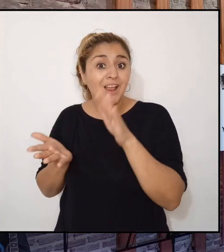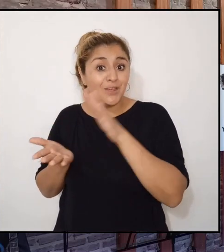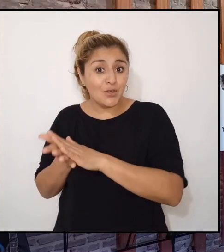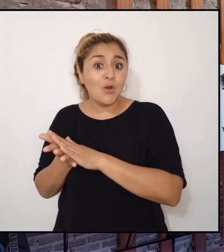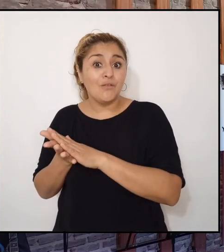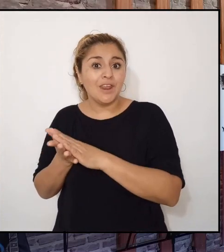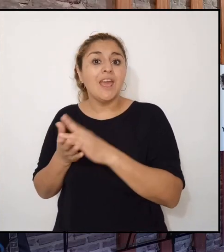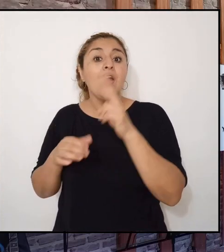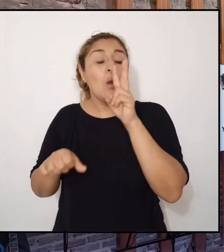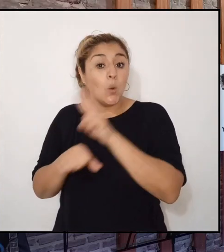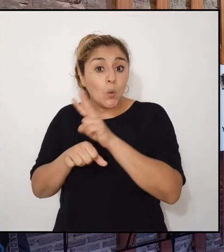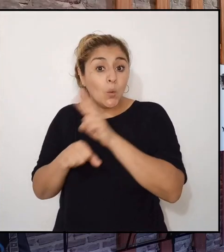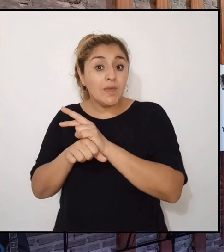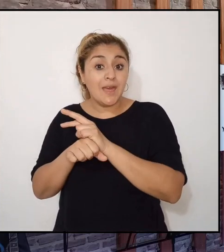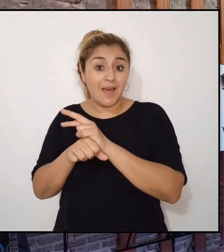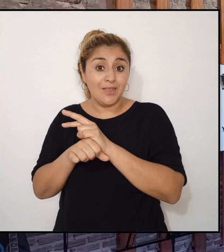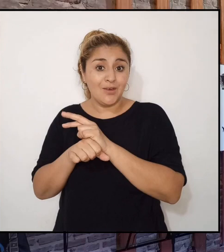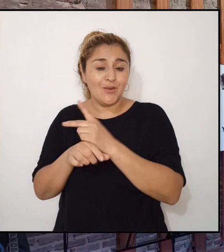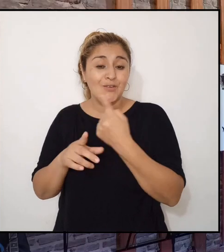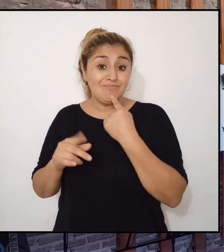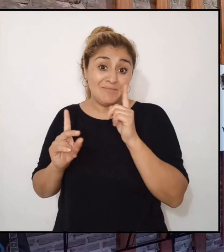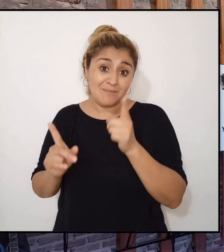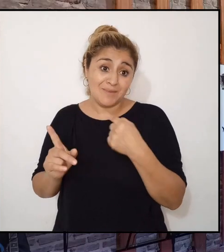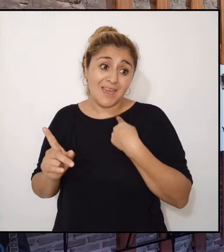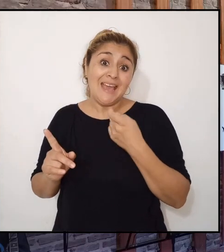¿Cuántos creen que la Tierra es redonda?